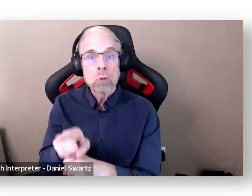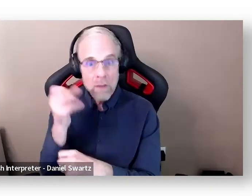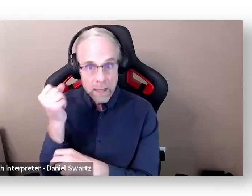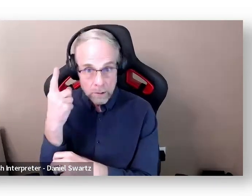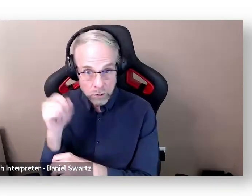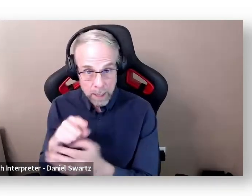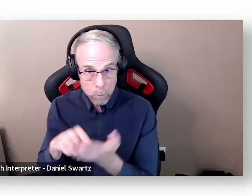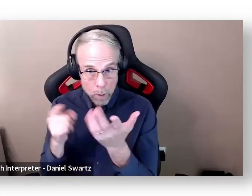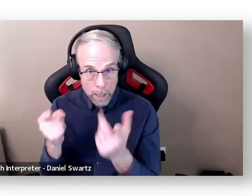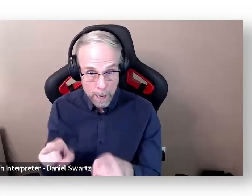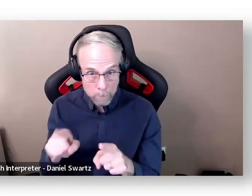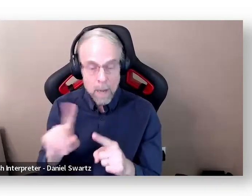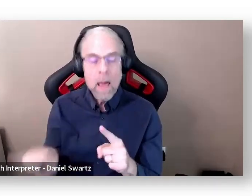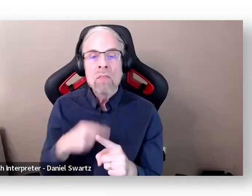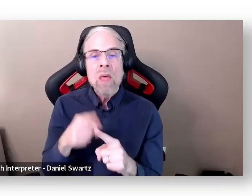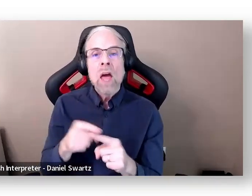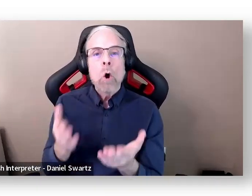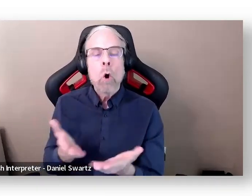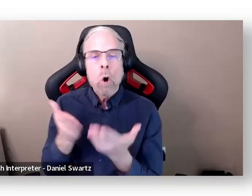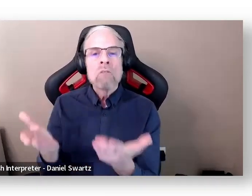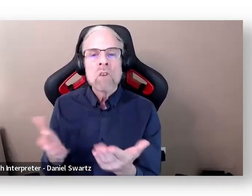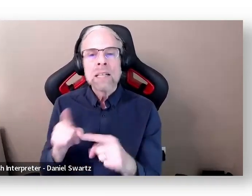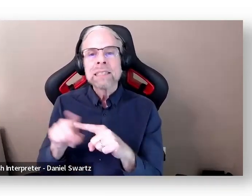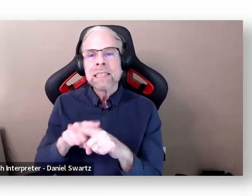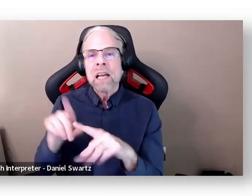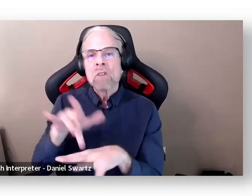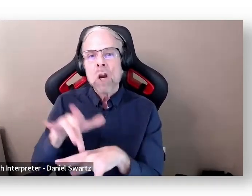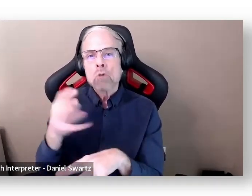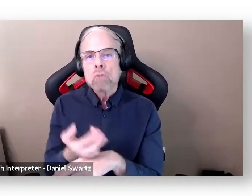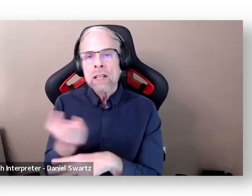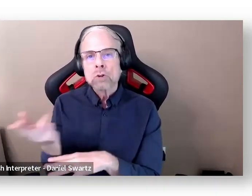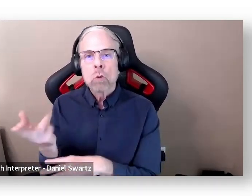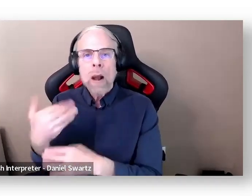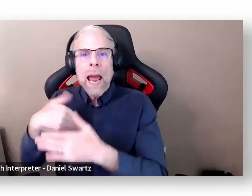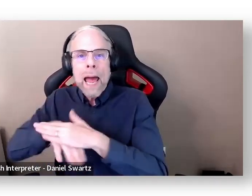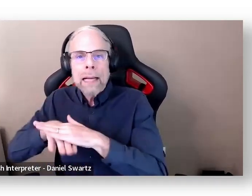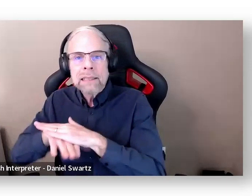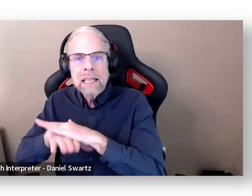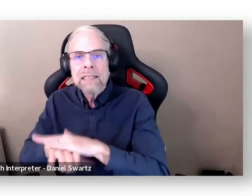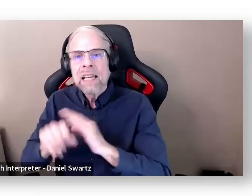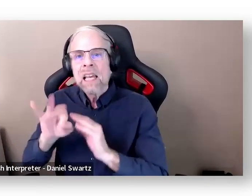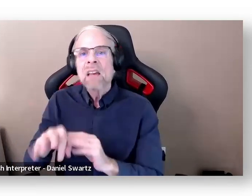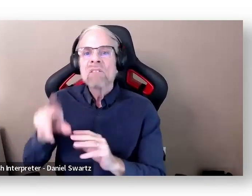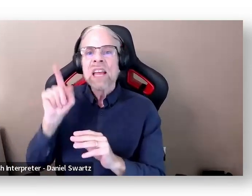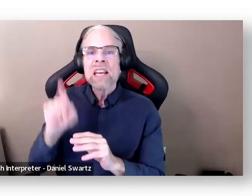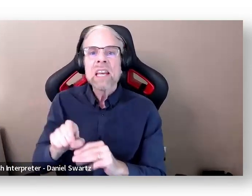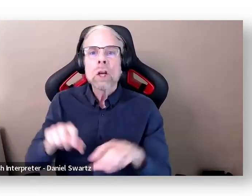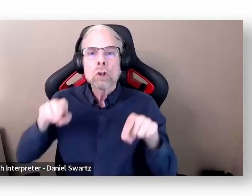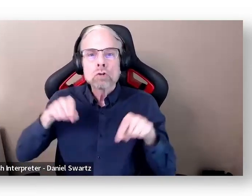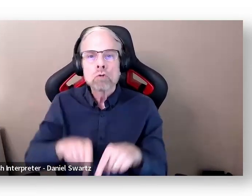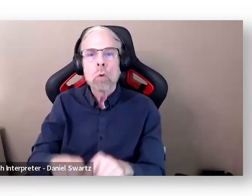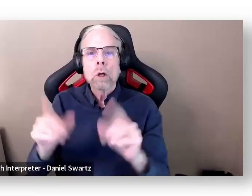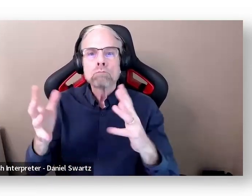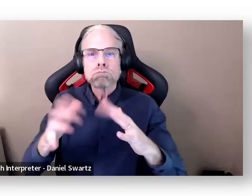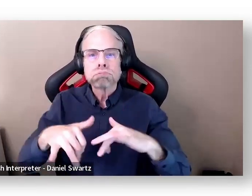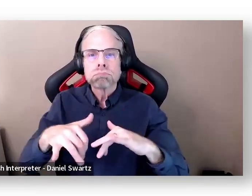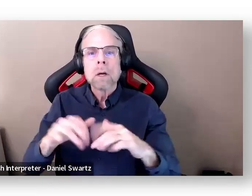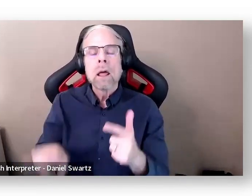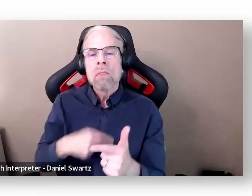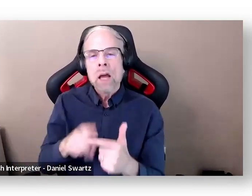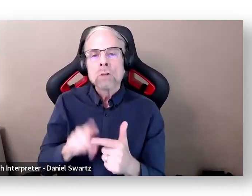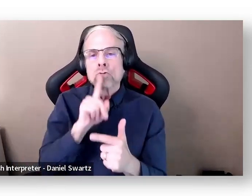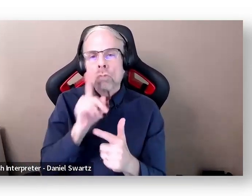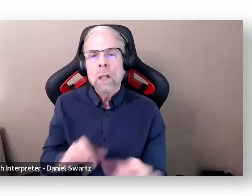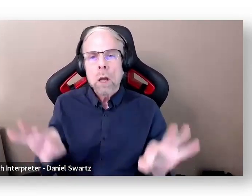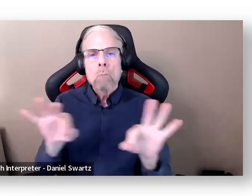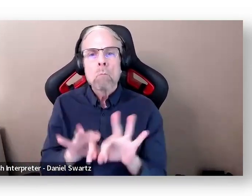lo que nosotros hacemos, nosotros comunicamos con ellos durante los apagones y con una llamada directamente para decirles lo que está sucediendo